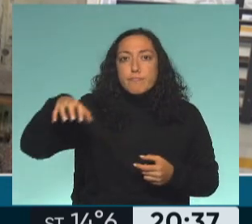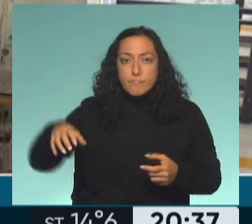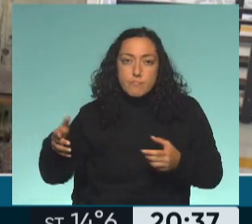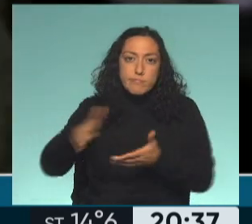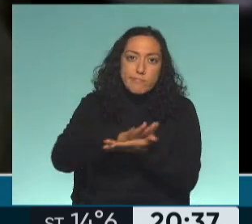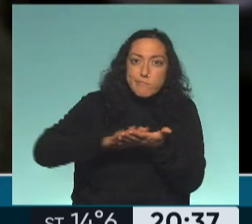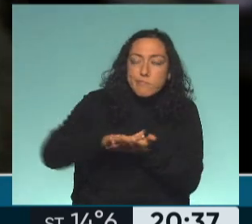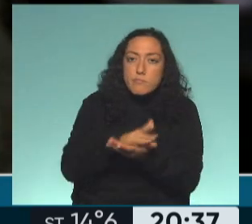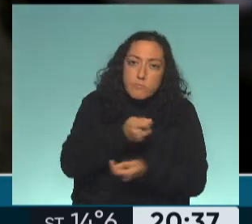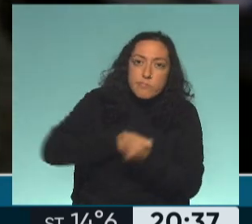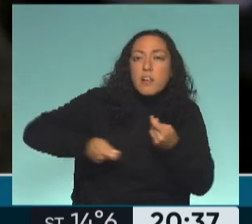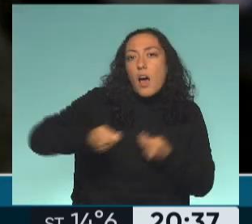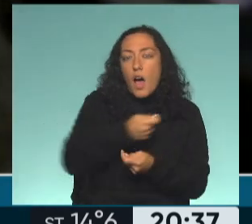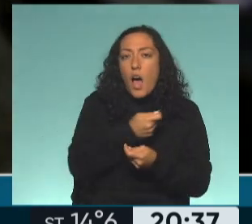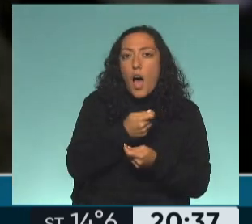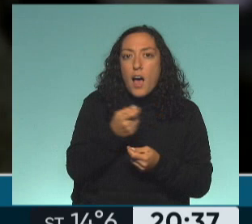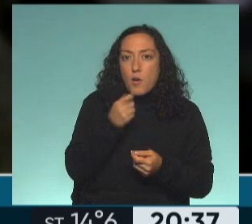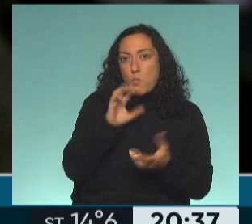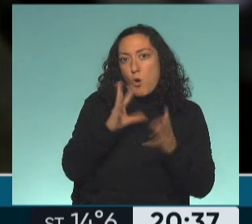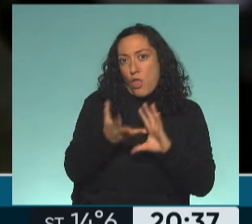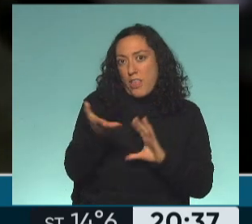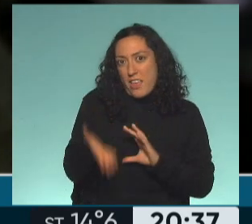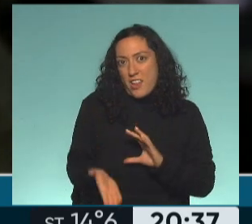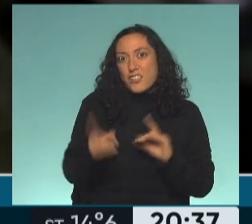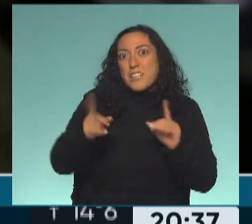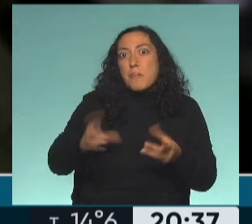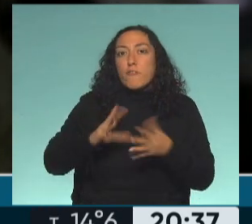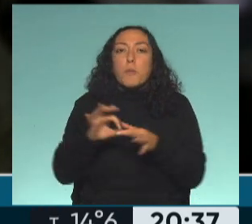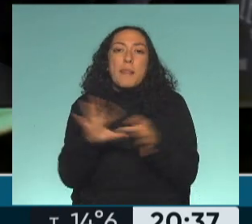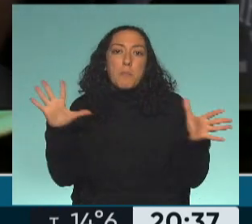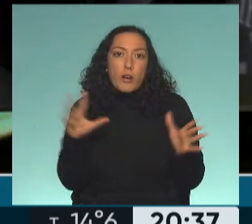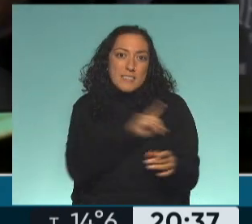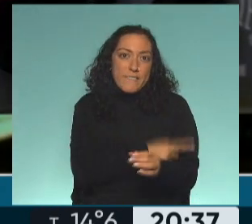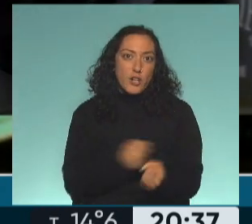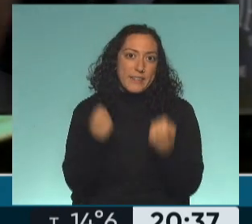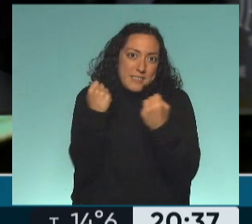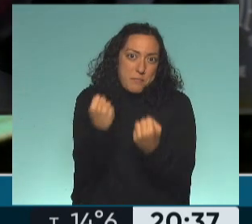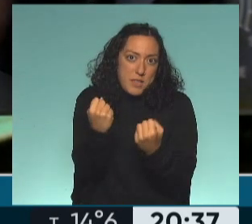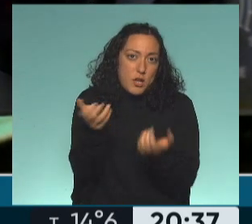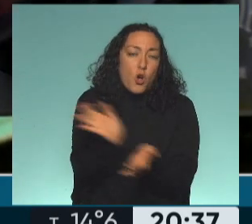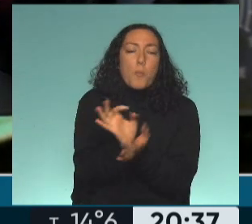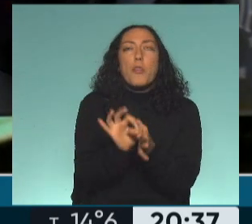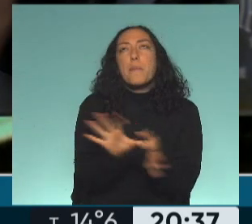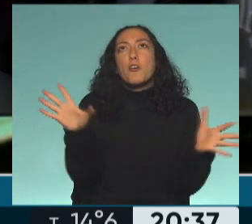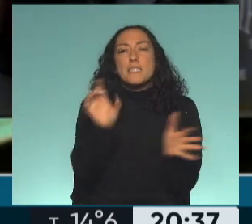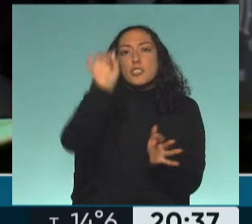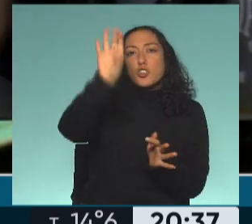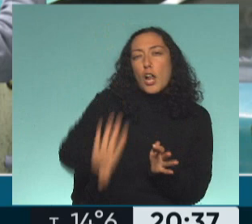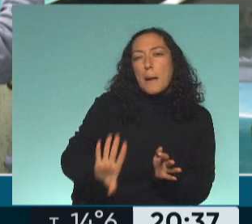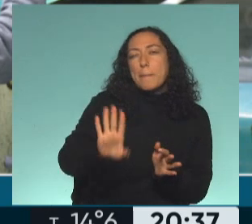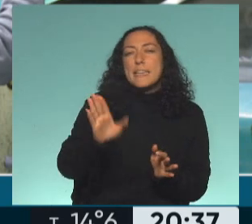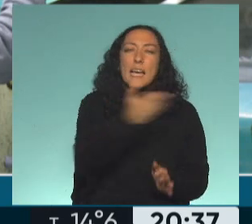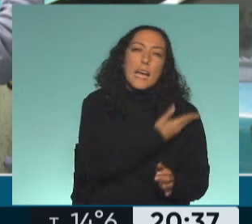ejemplo y fortalece mucho nuestra institucionalidad democrática. No es que la democracia sea solo